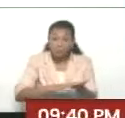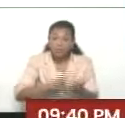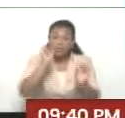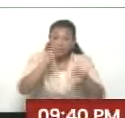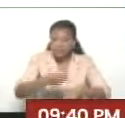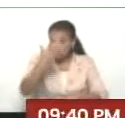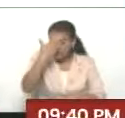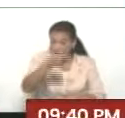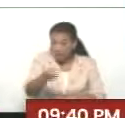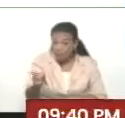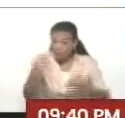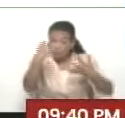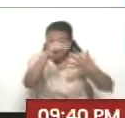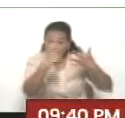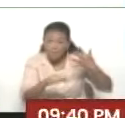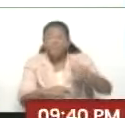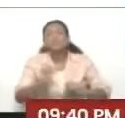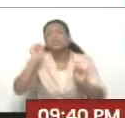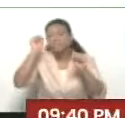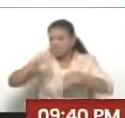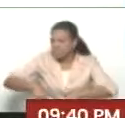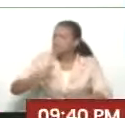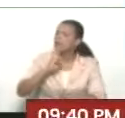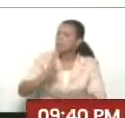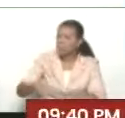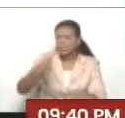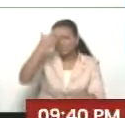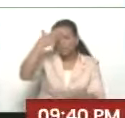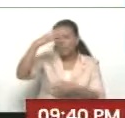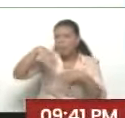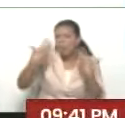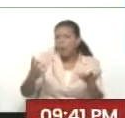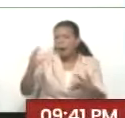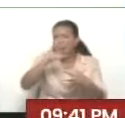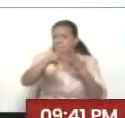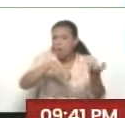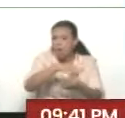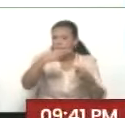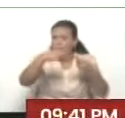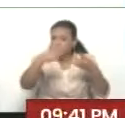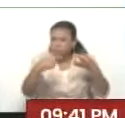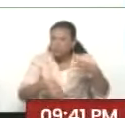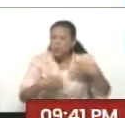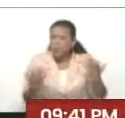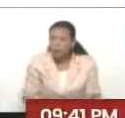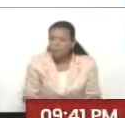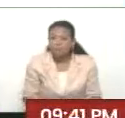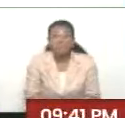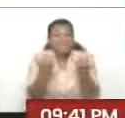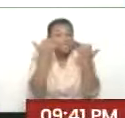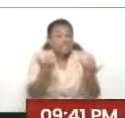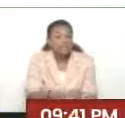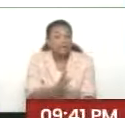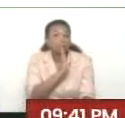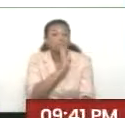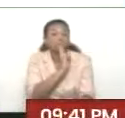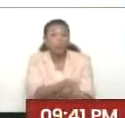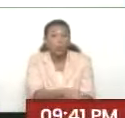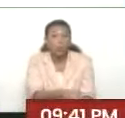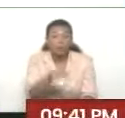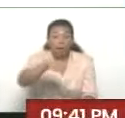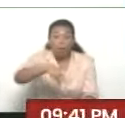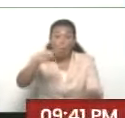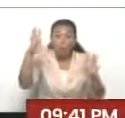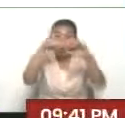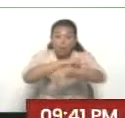¿verdad? Sí, presidente, sí. Bueno, de con inmediato. De inmediato. Sale para